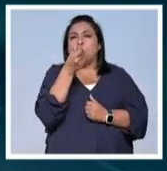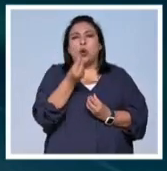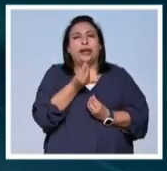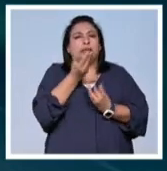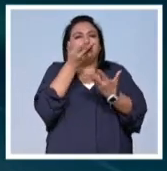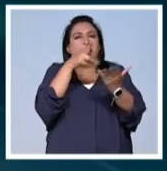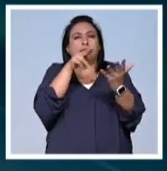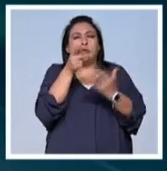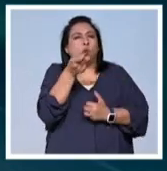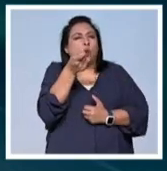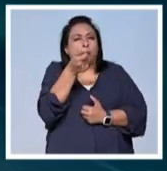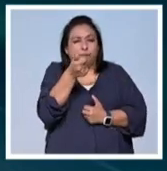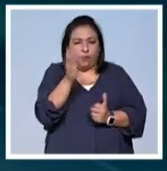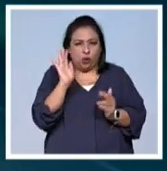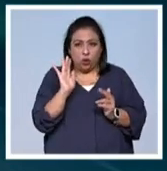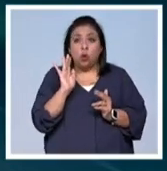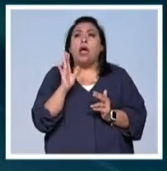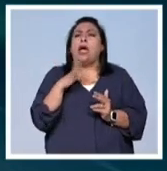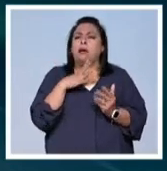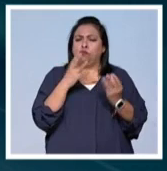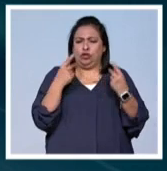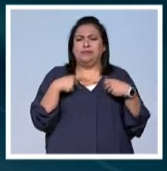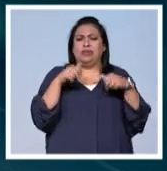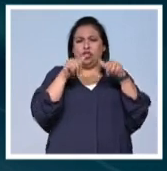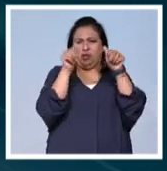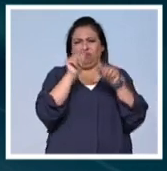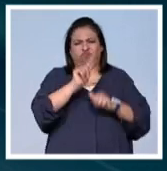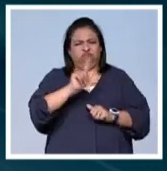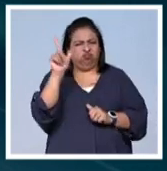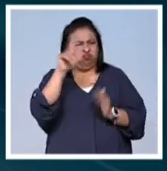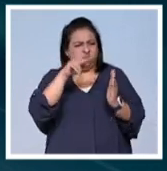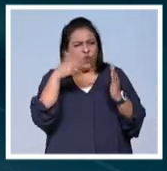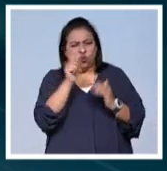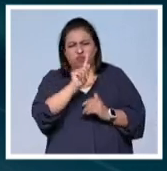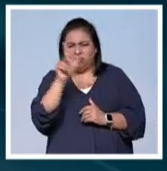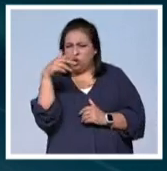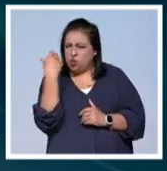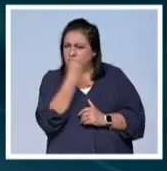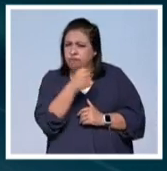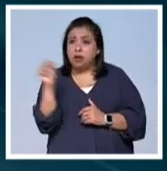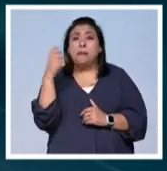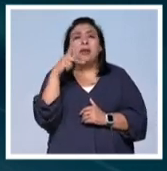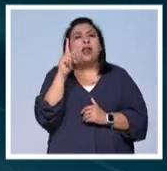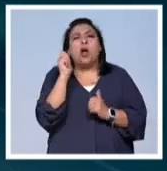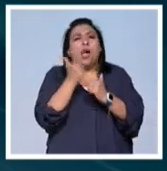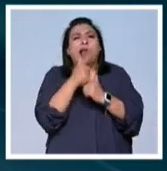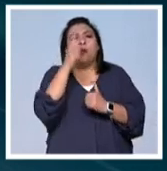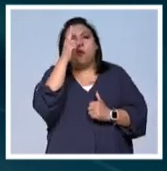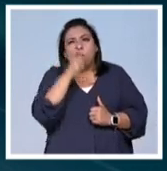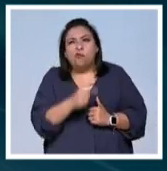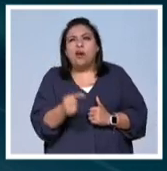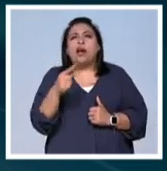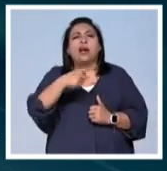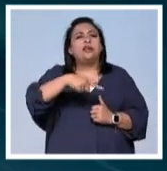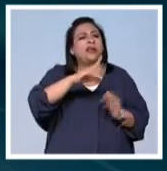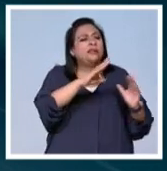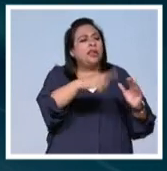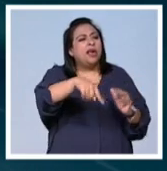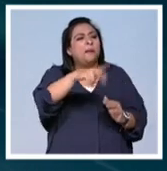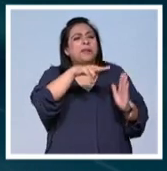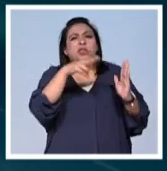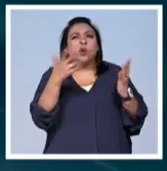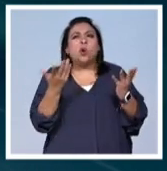pinta es decir hay muchos artistas hay extraordinarios pintores pero algo está fallando en la formación de estos pintores que